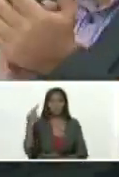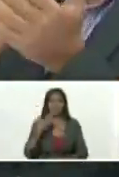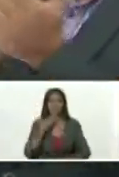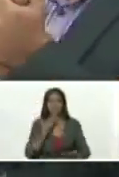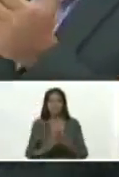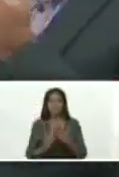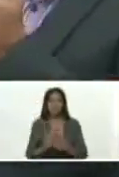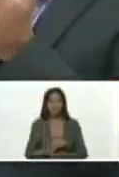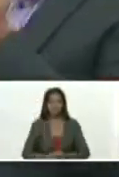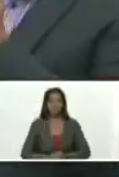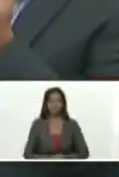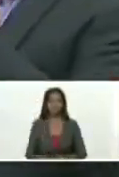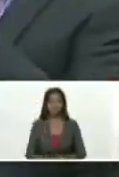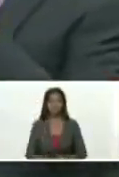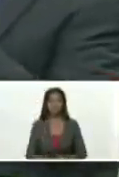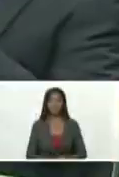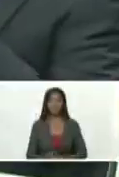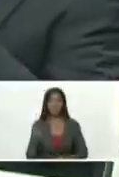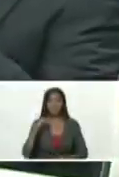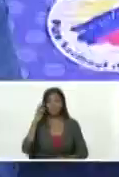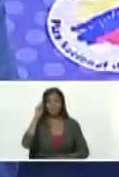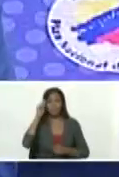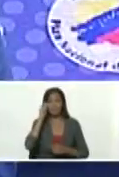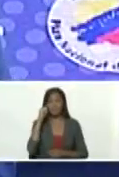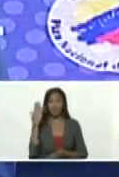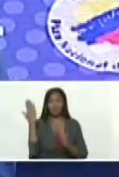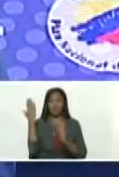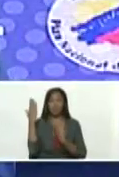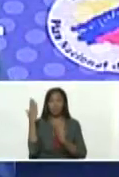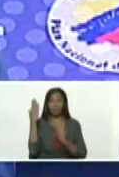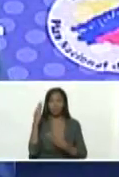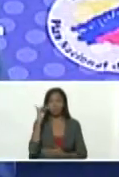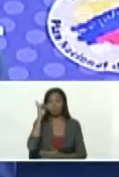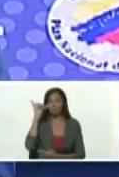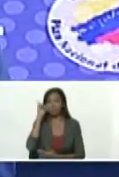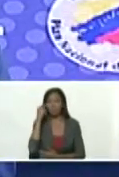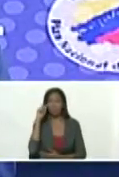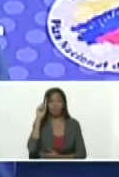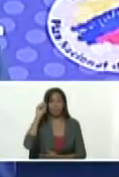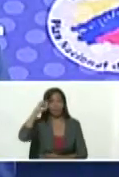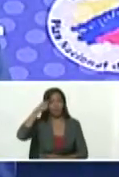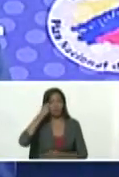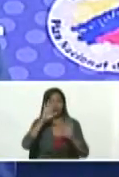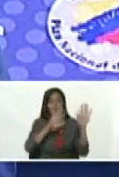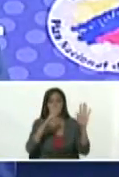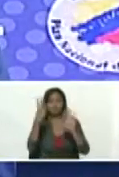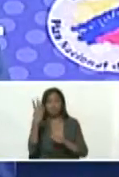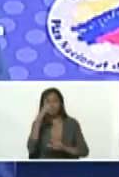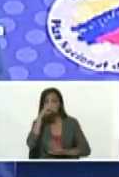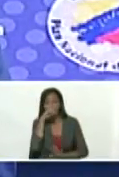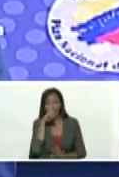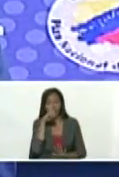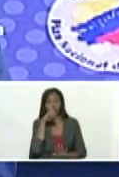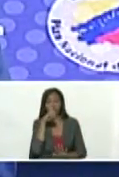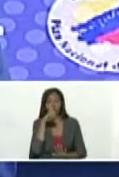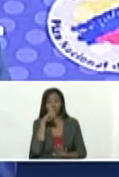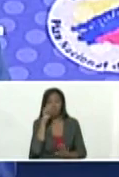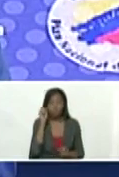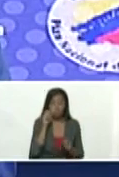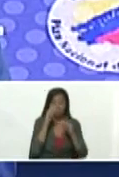Robinson. Tenemos un video de eso. Vamos a recordar 14 años del